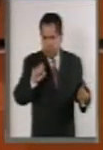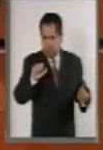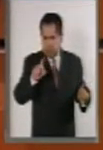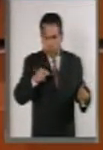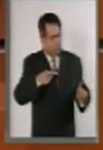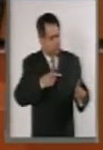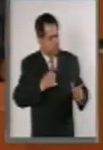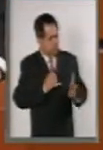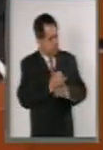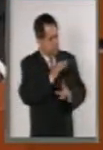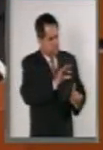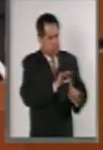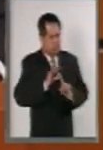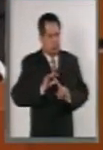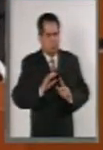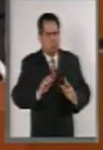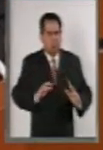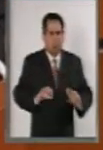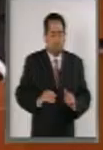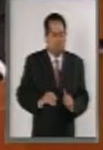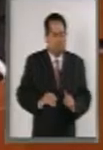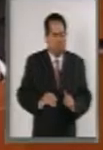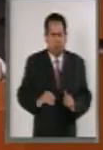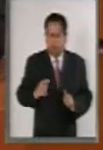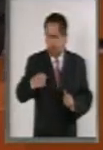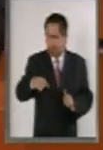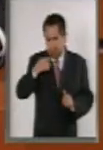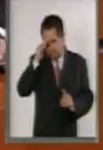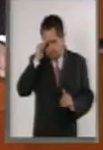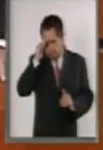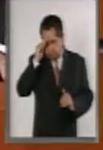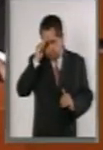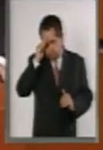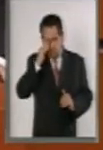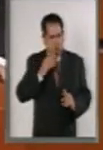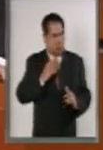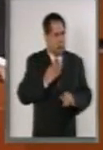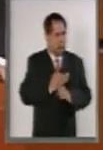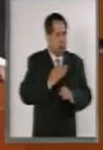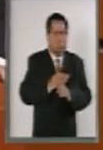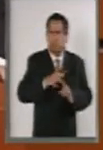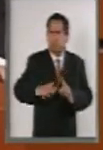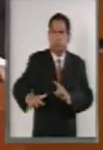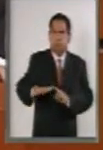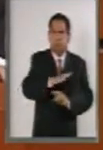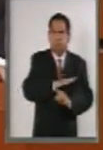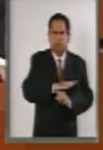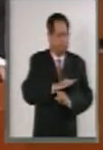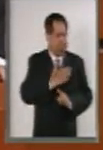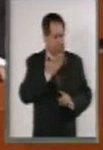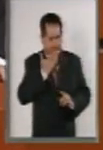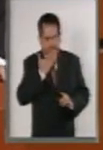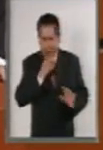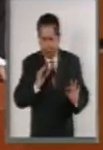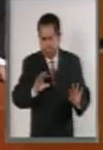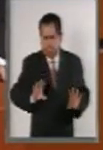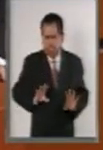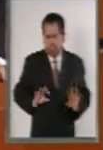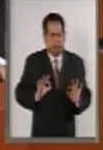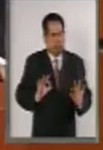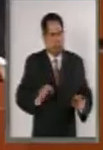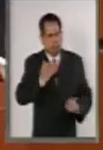es una designación que queda bien en el contexto que estamos, por el que estamos